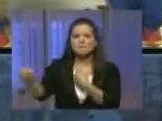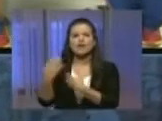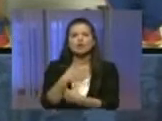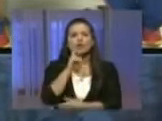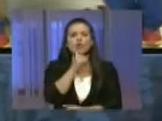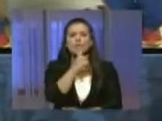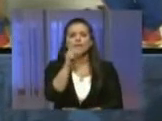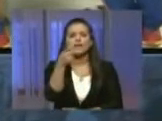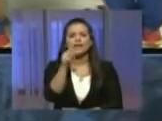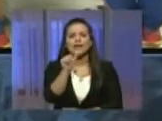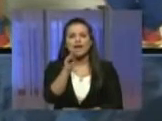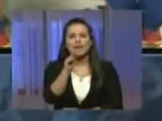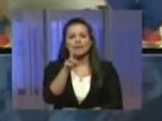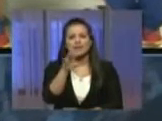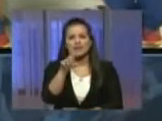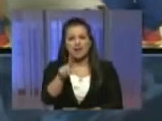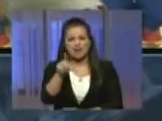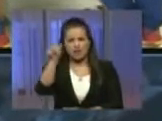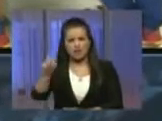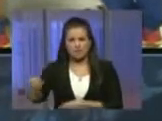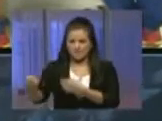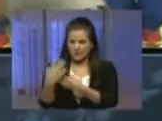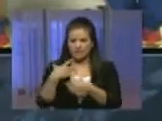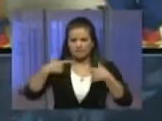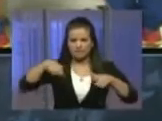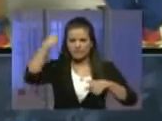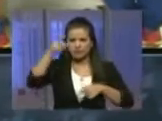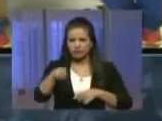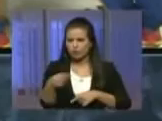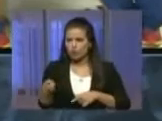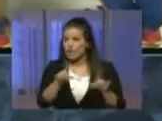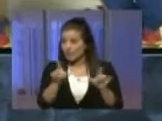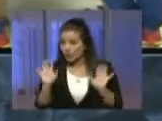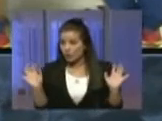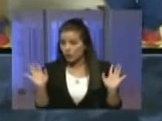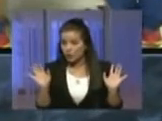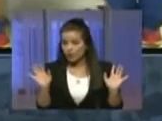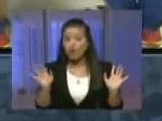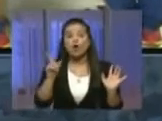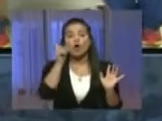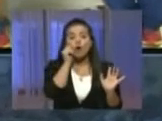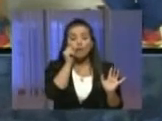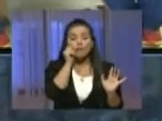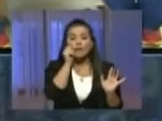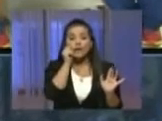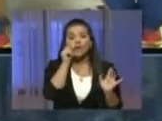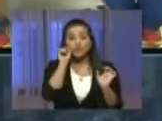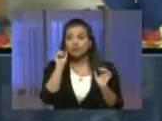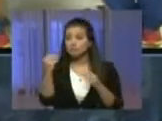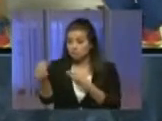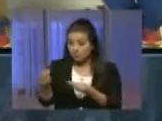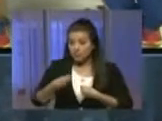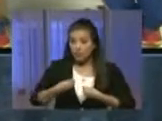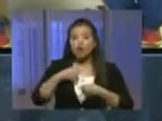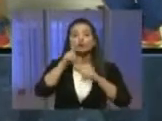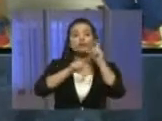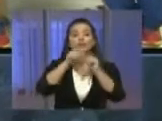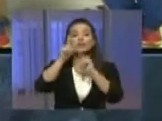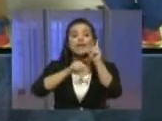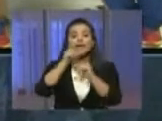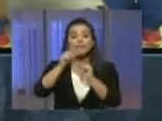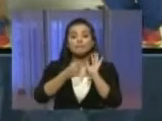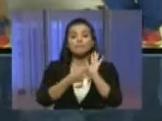Ah mandó un video está listo Gabriel maestre por por Twitter